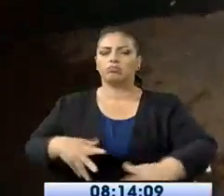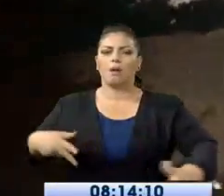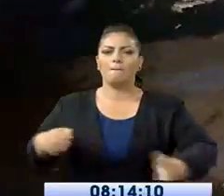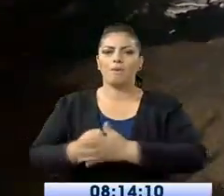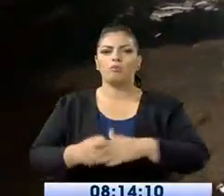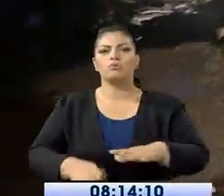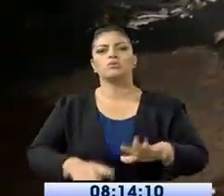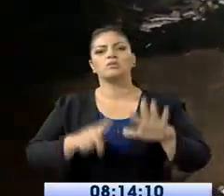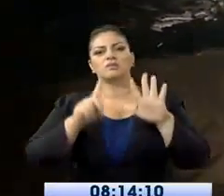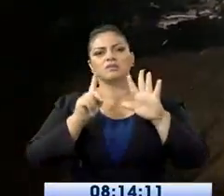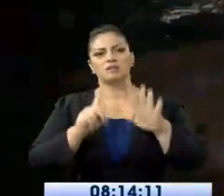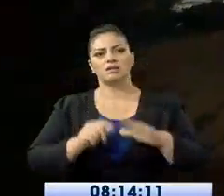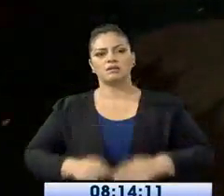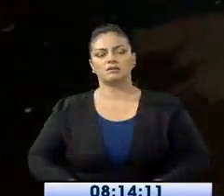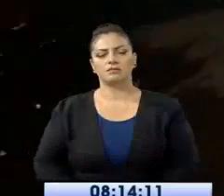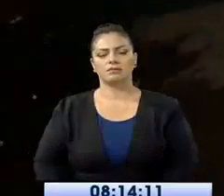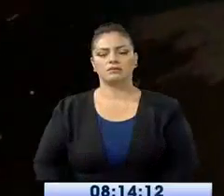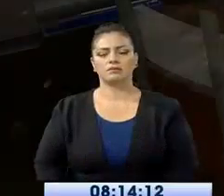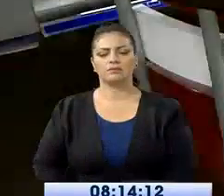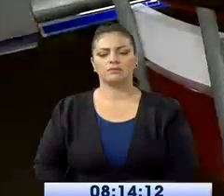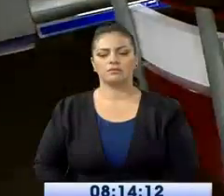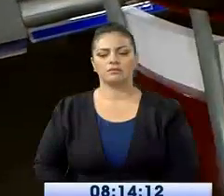Informó Jorge Salazar.